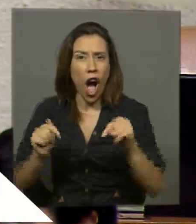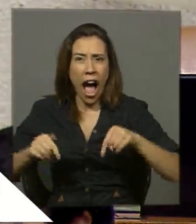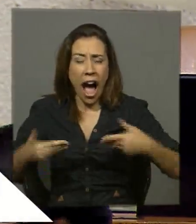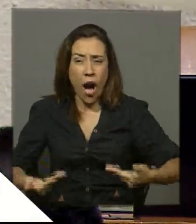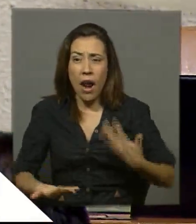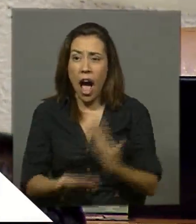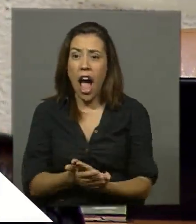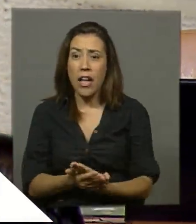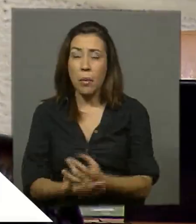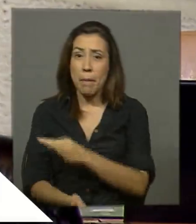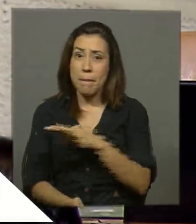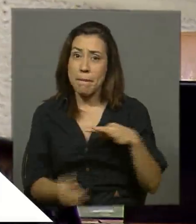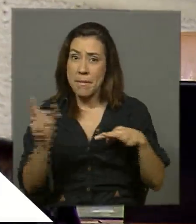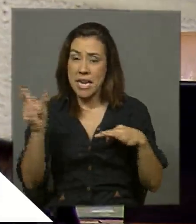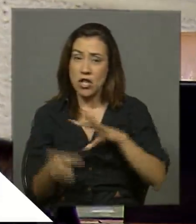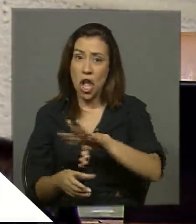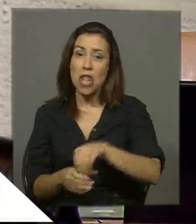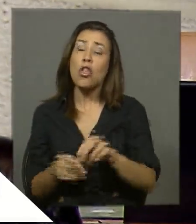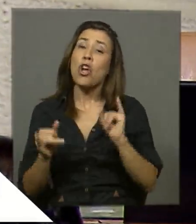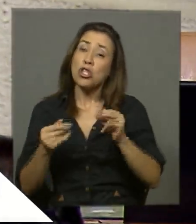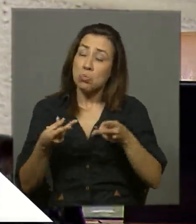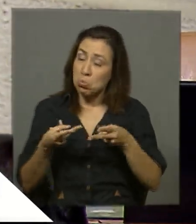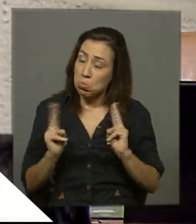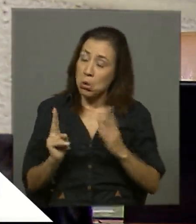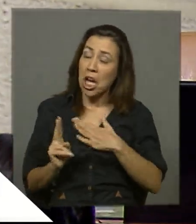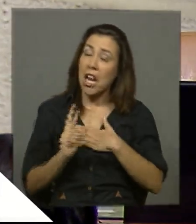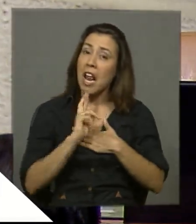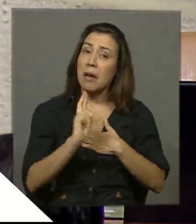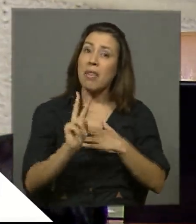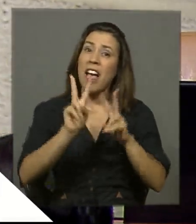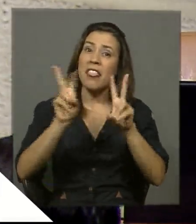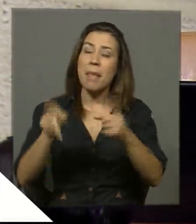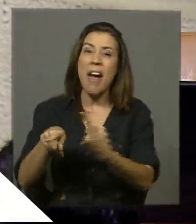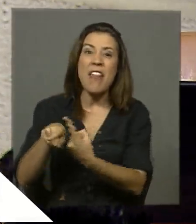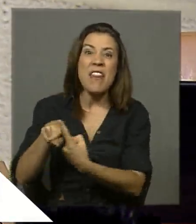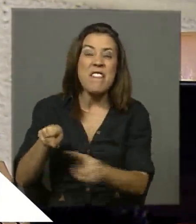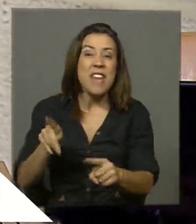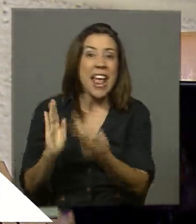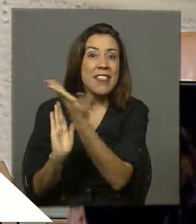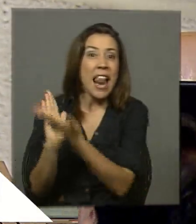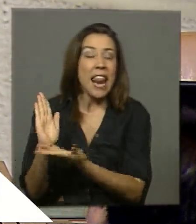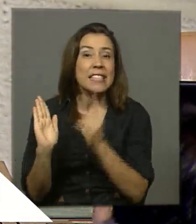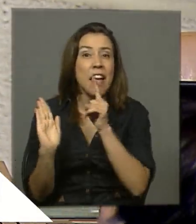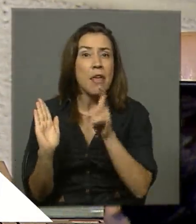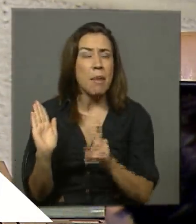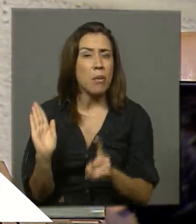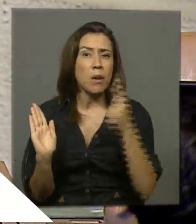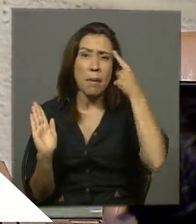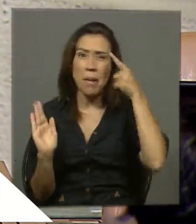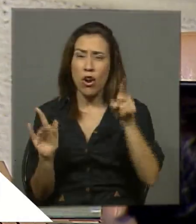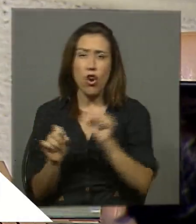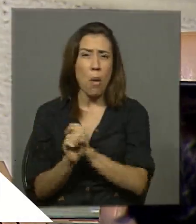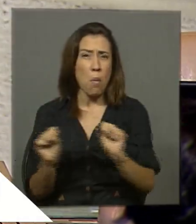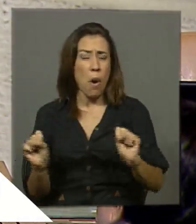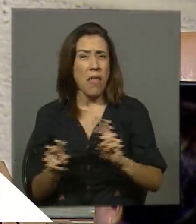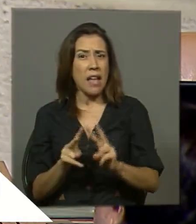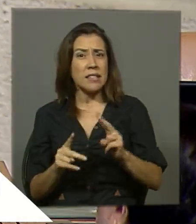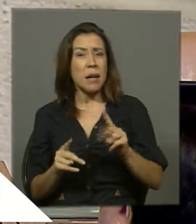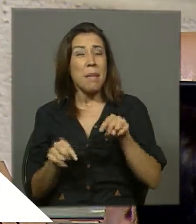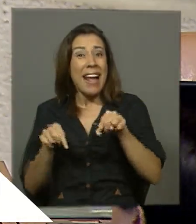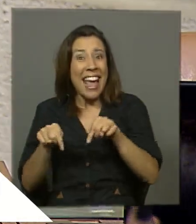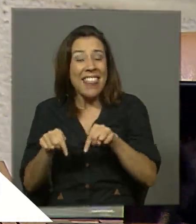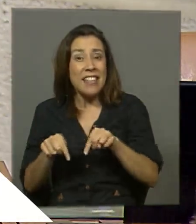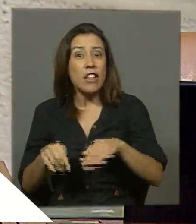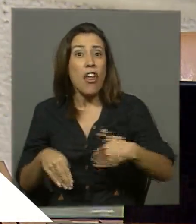tenemos a un ministro del interior disponible para contestar materias distintas Pero eso no puede dar pie para que de